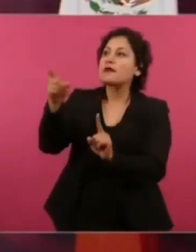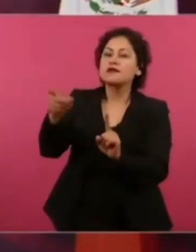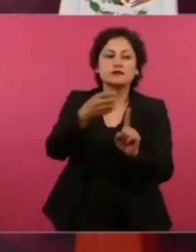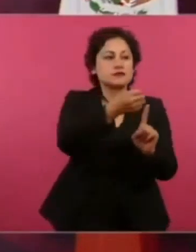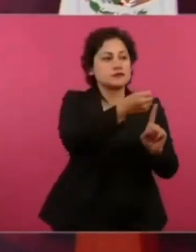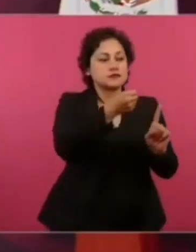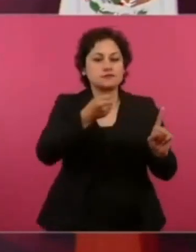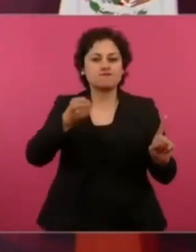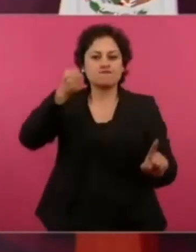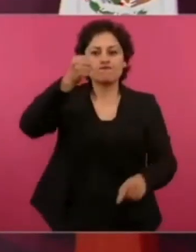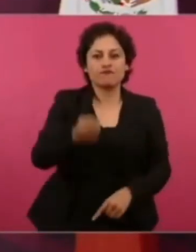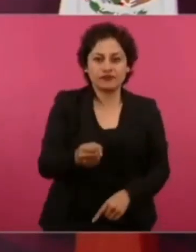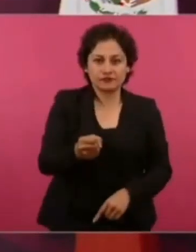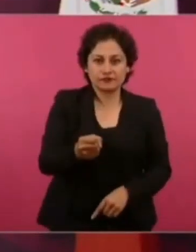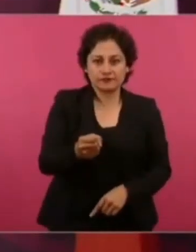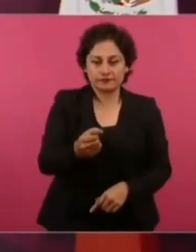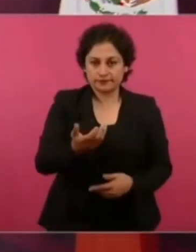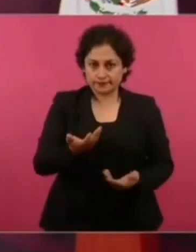Bueno,